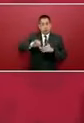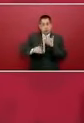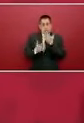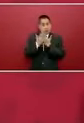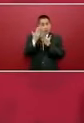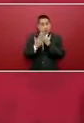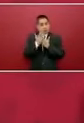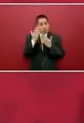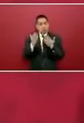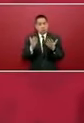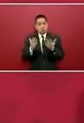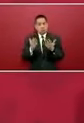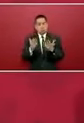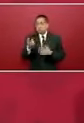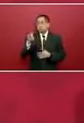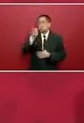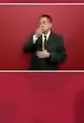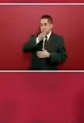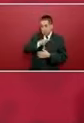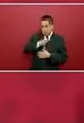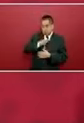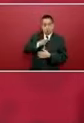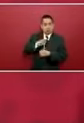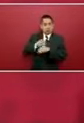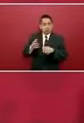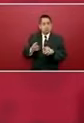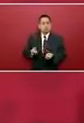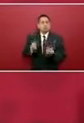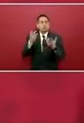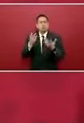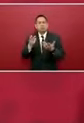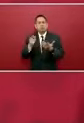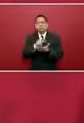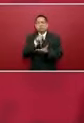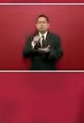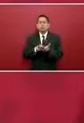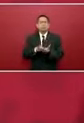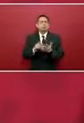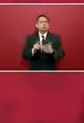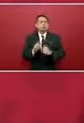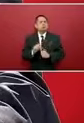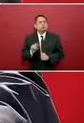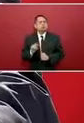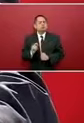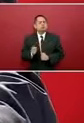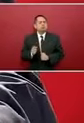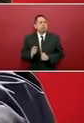se nos informó del número de